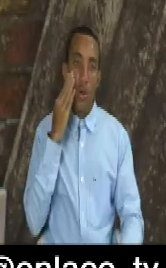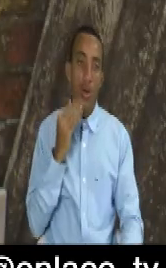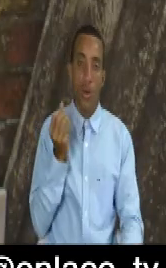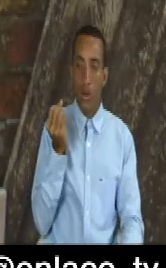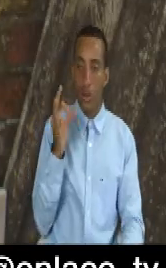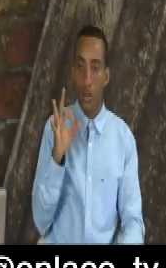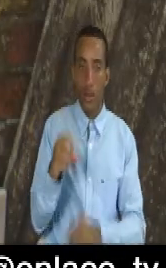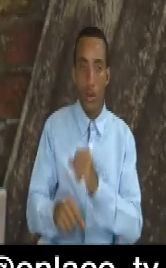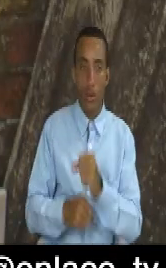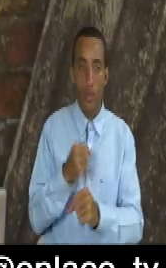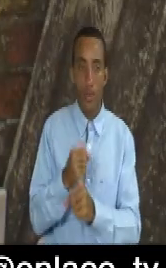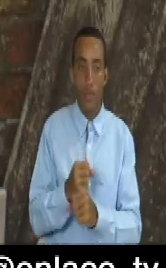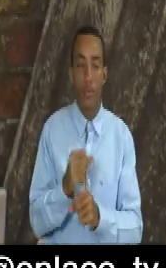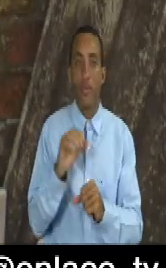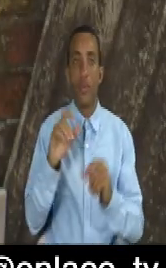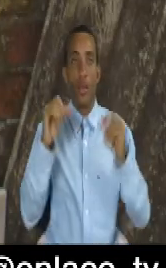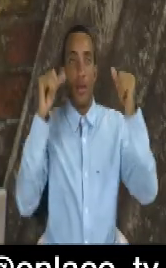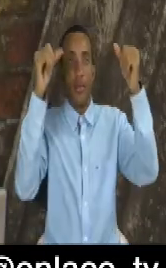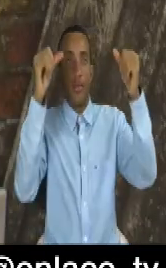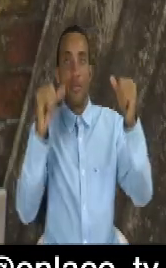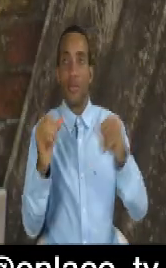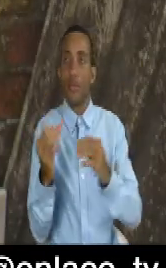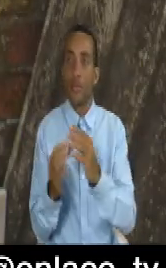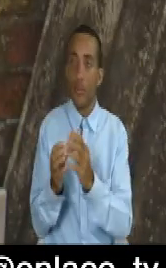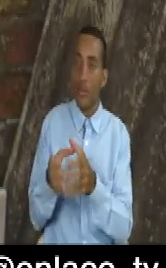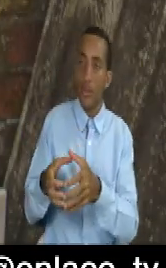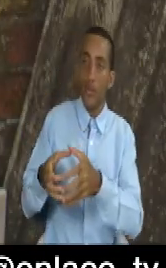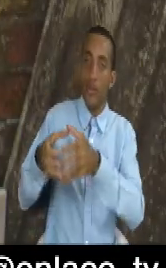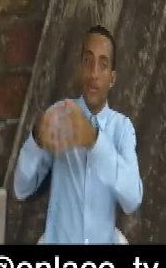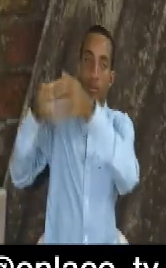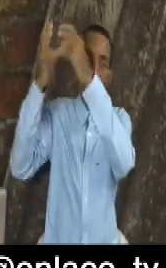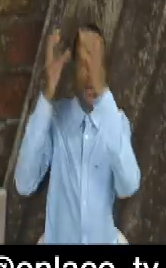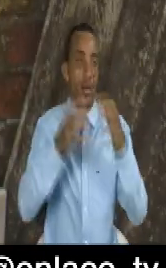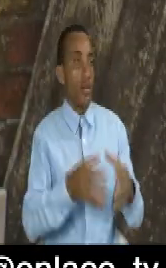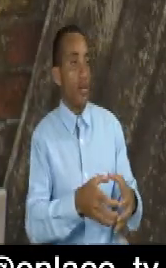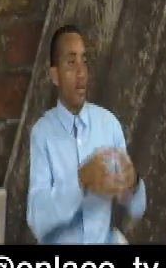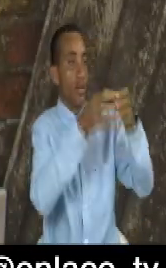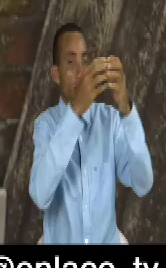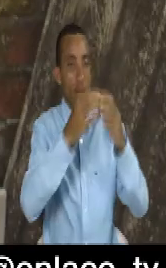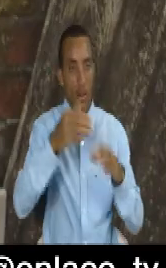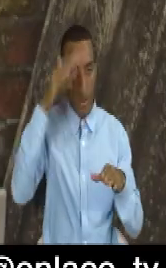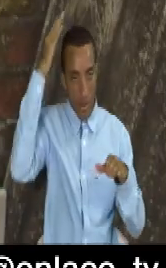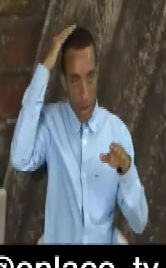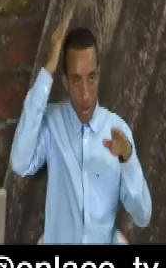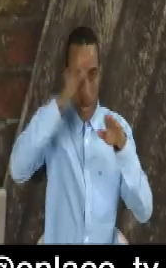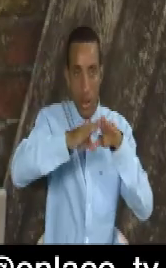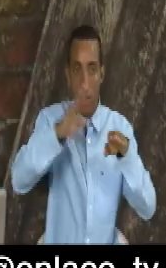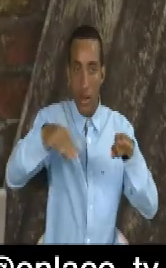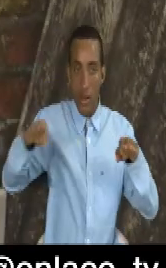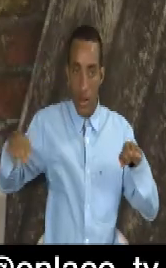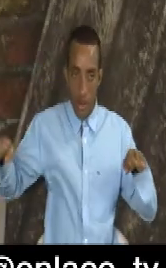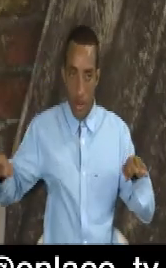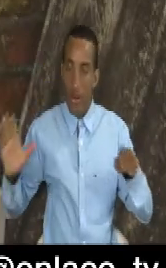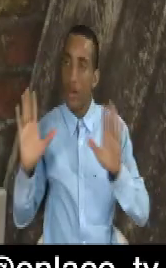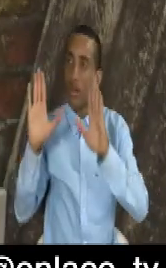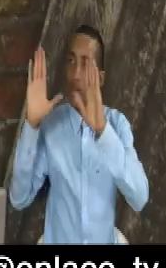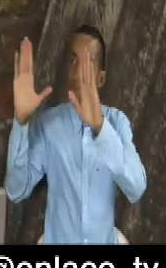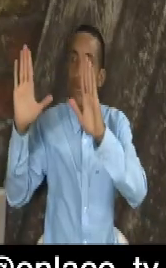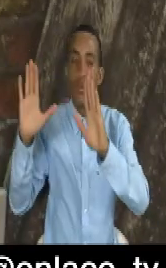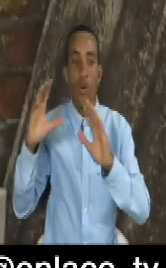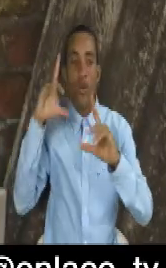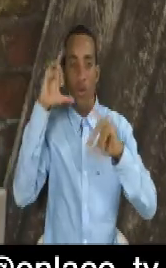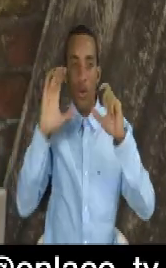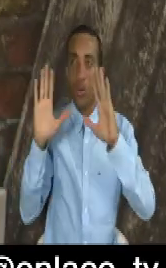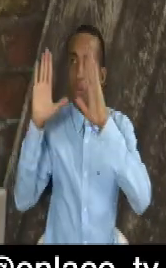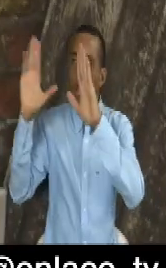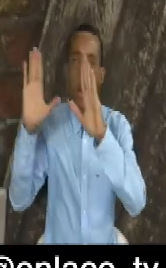ubicar pues en algunos postes, en algunas empresas, en las terminales de transporte, pues para que la persona que vea pues a la joven de 13 años se